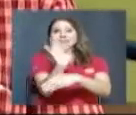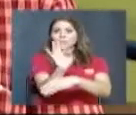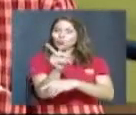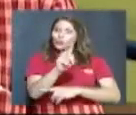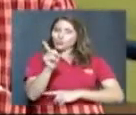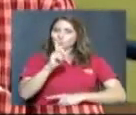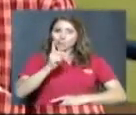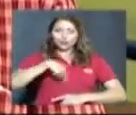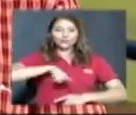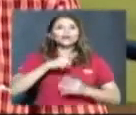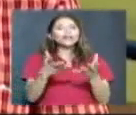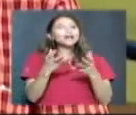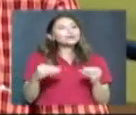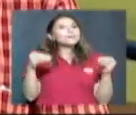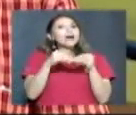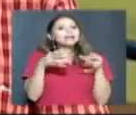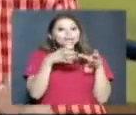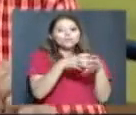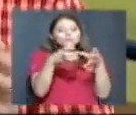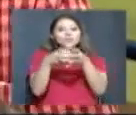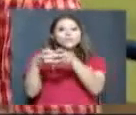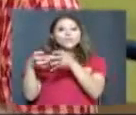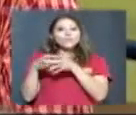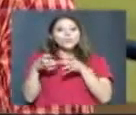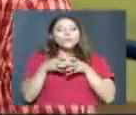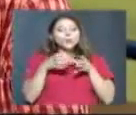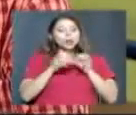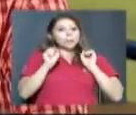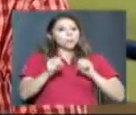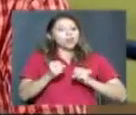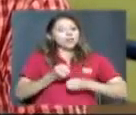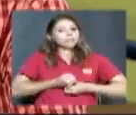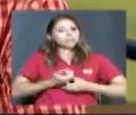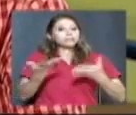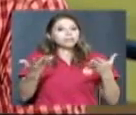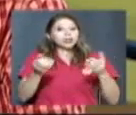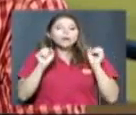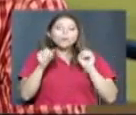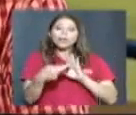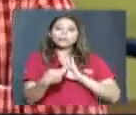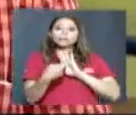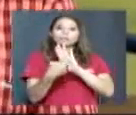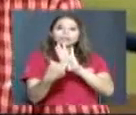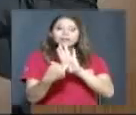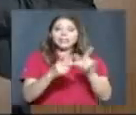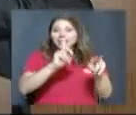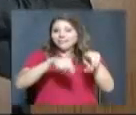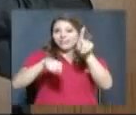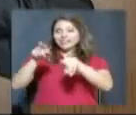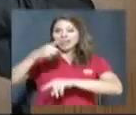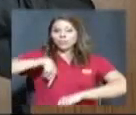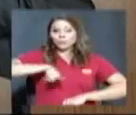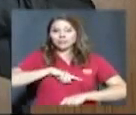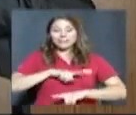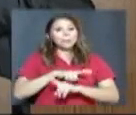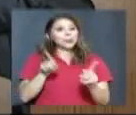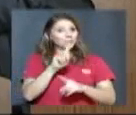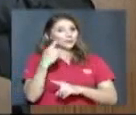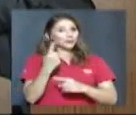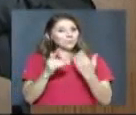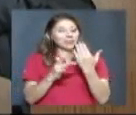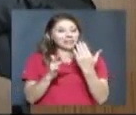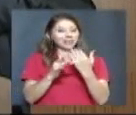y cultural nuestra. Pero pasa por la necesidad de una regulación. Ahora, la parte técnica, ¿cómo se comportan